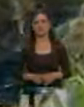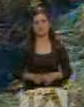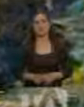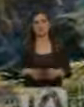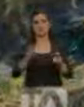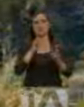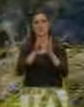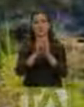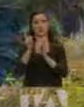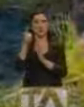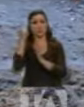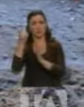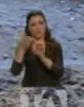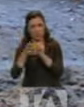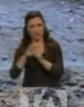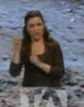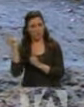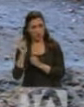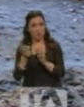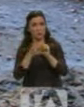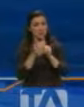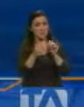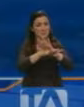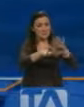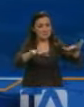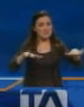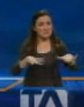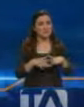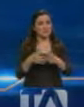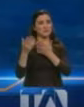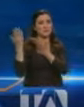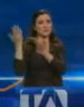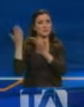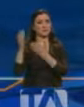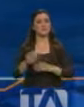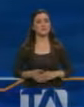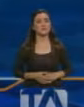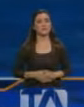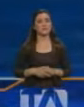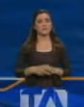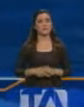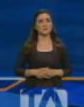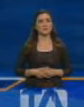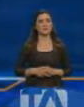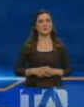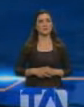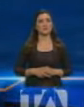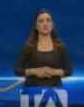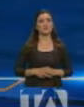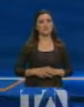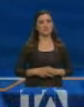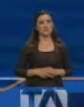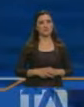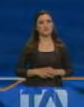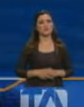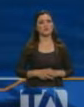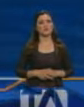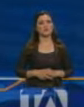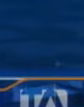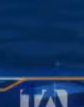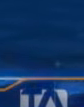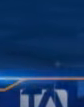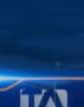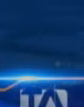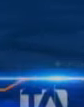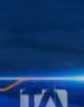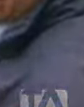El epicentro de este reclamo se ubica en el área Libertador, donde operan los campos Frontera, Tapi, Tetete, Shushuki, Pacayacu,